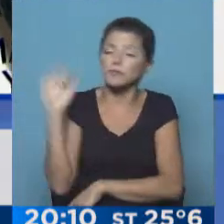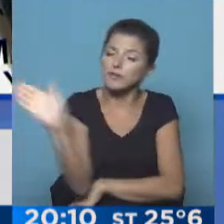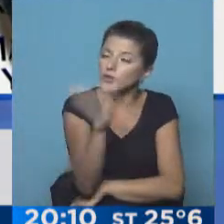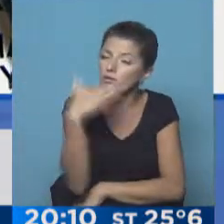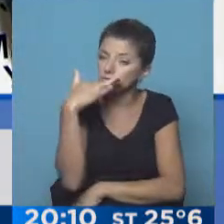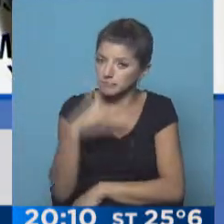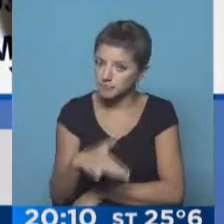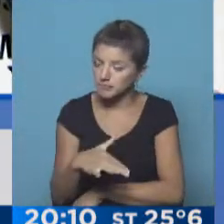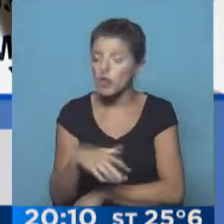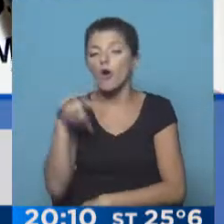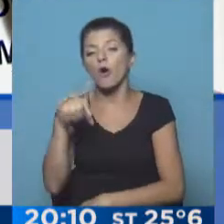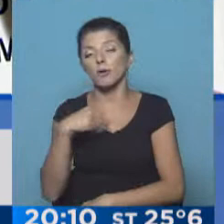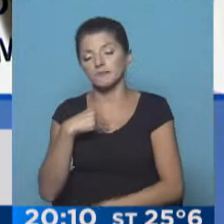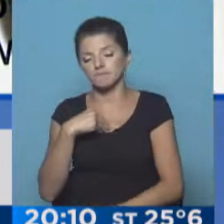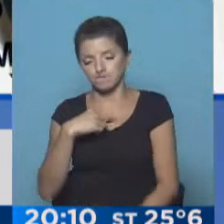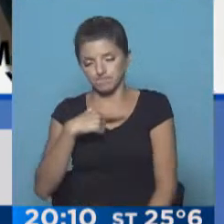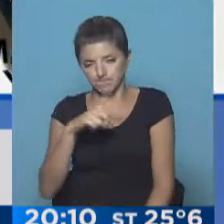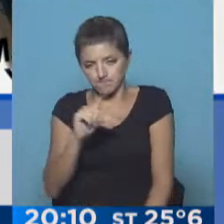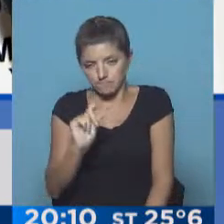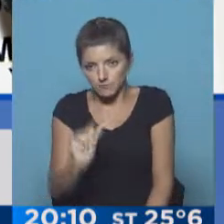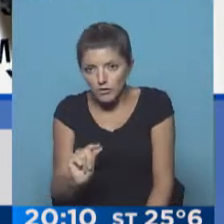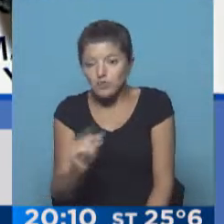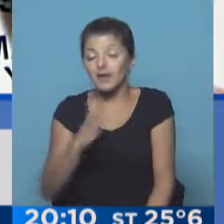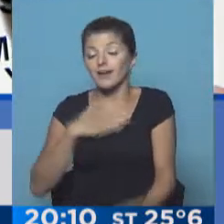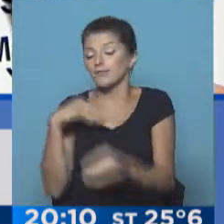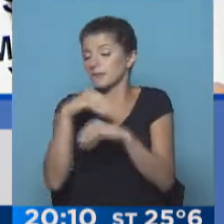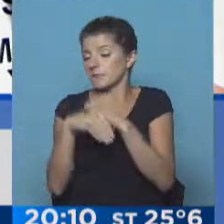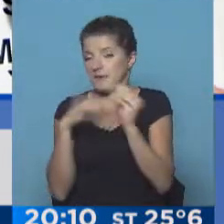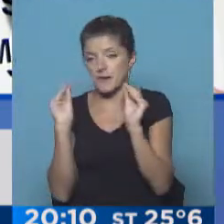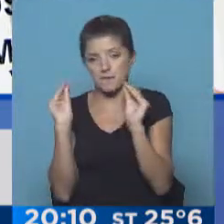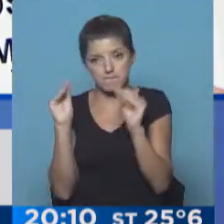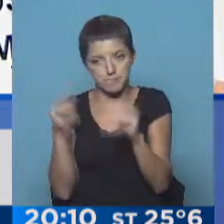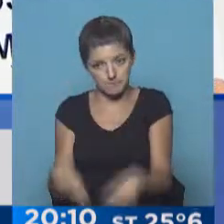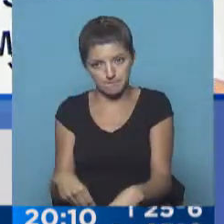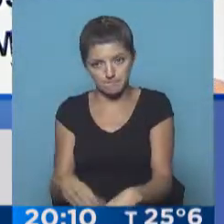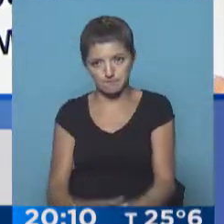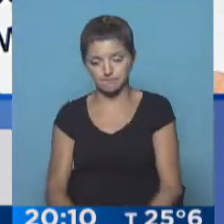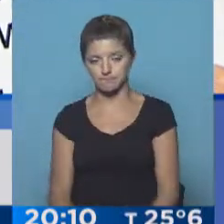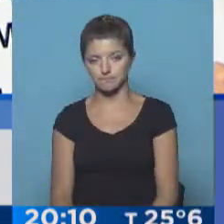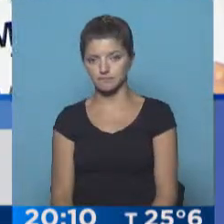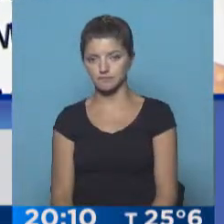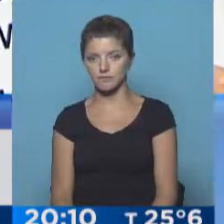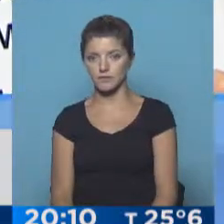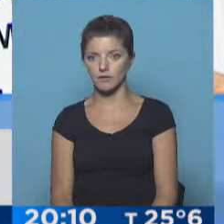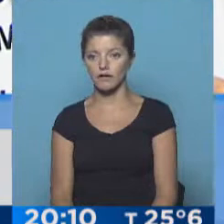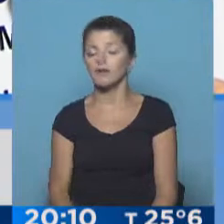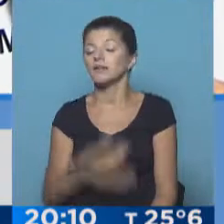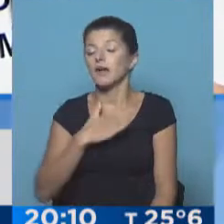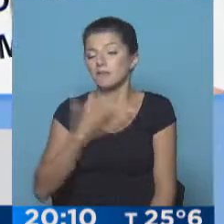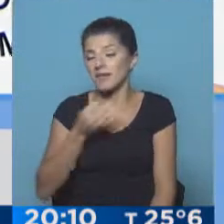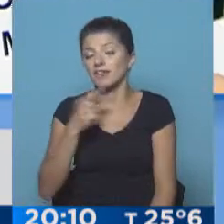Hoy lo vivimos con mucho dolor nosotros, que nos destruyeron una familia, y la verdad es que no se lo deseo a nadie